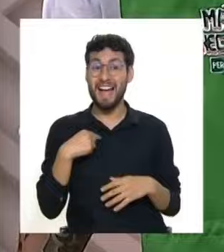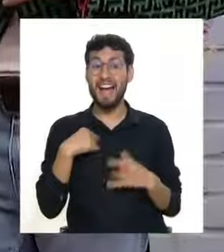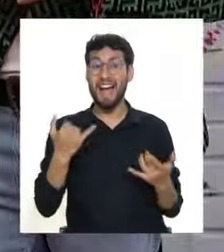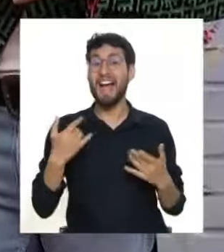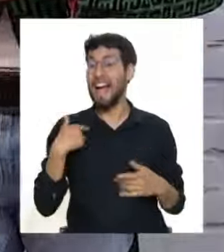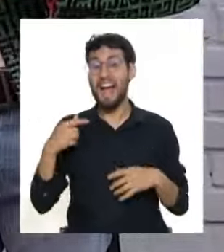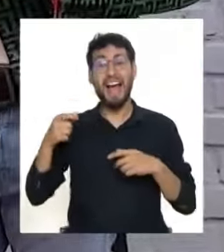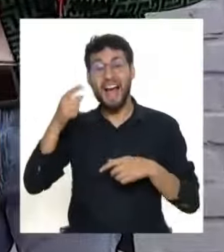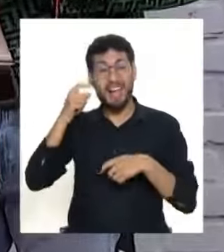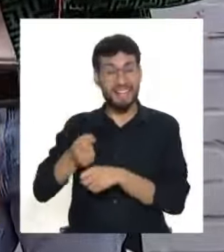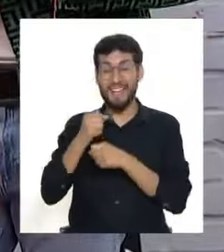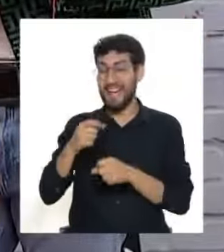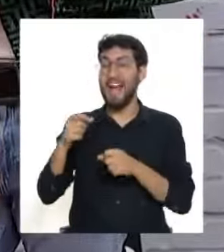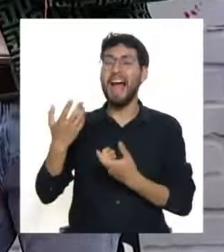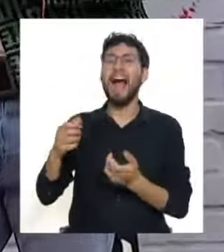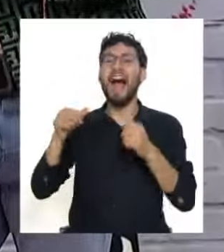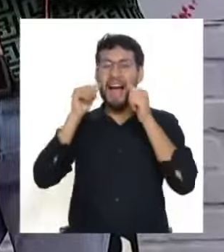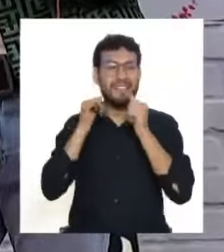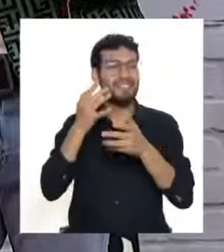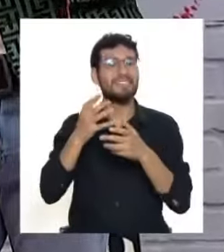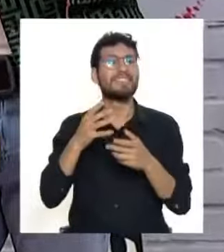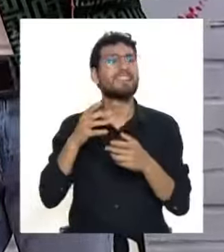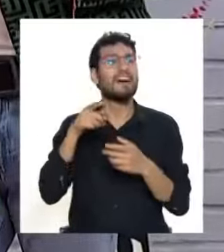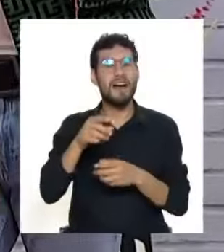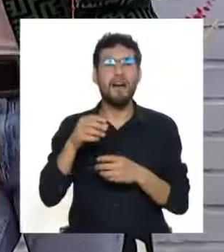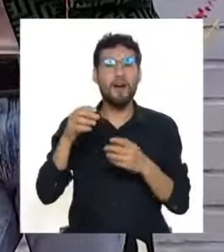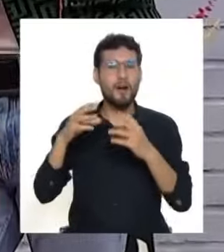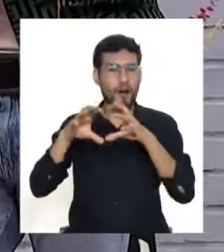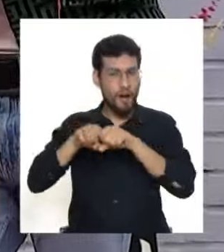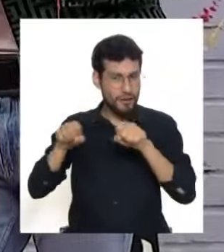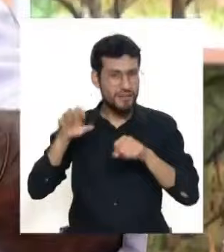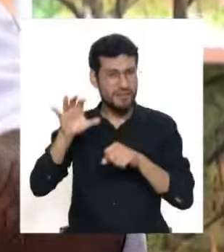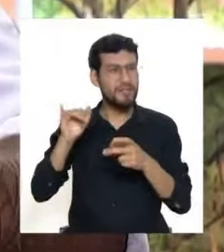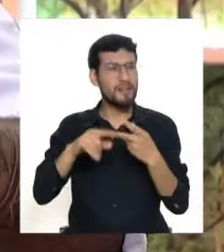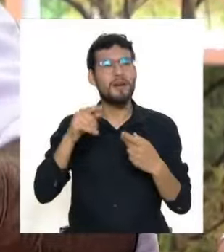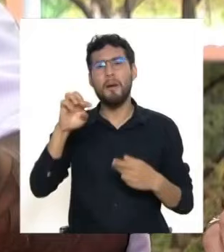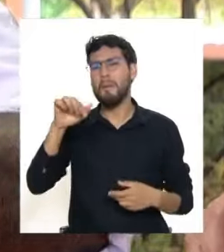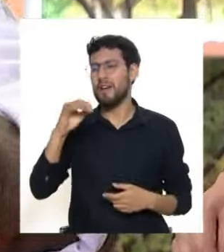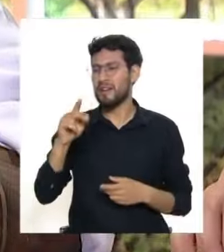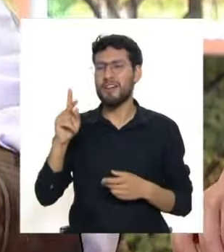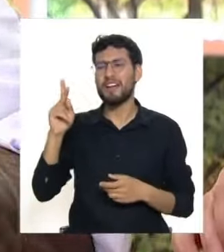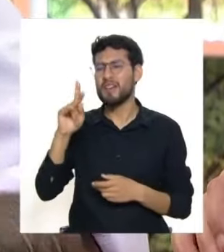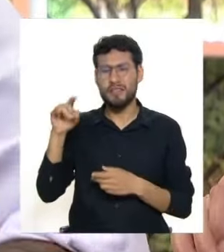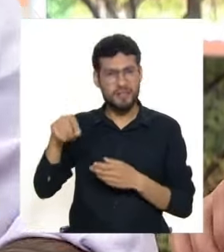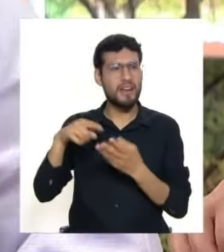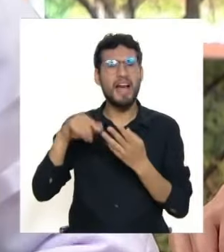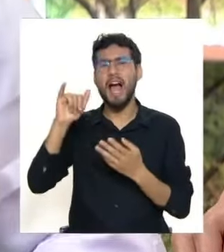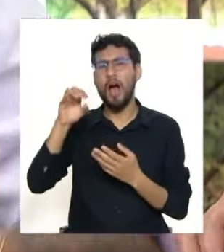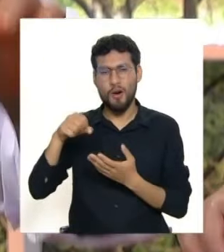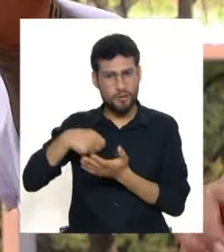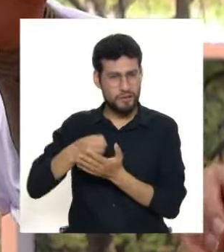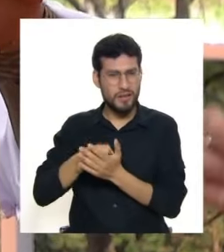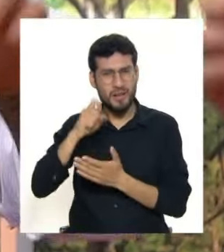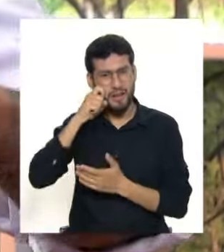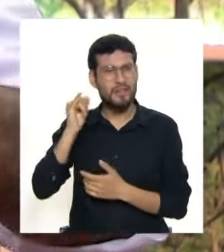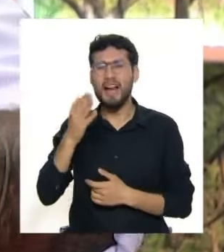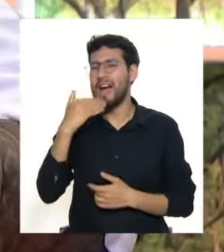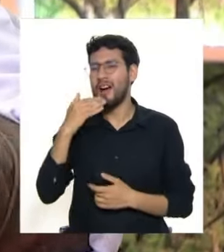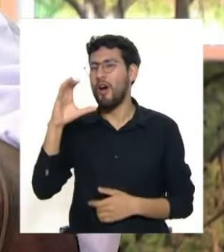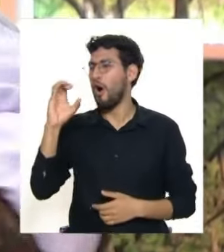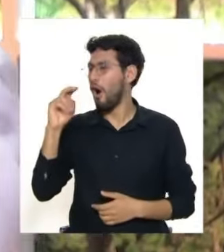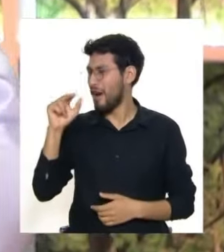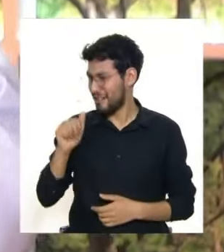nosotros hacemos un chaufita amazónico. Uy, con su qué medicina, rico. Con su chorizo regional. Exacto. Estoy haciendo mi pachicay con quión, ajo, cebolla y nuestro ajicito